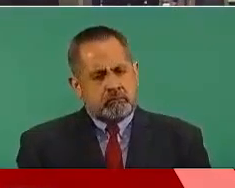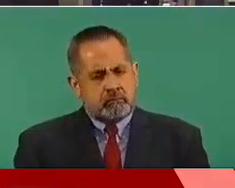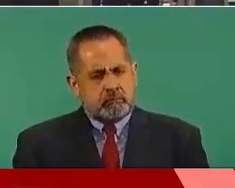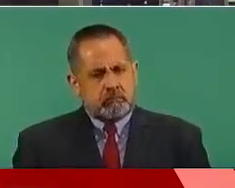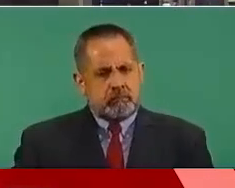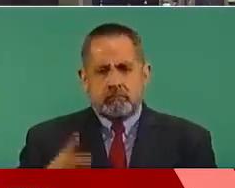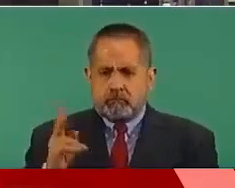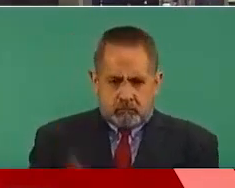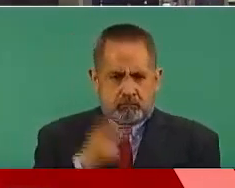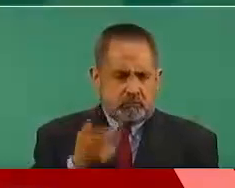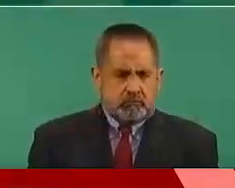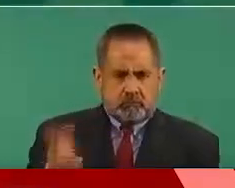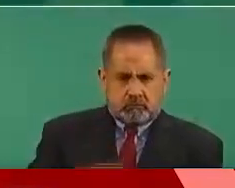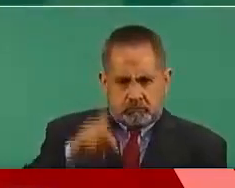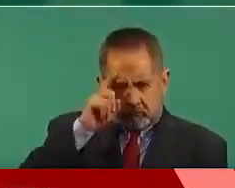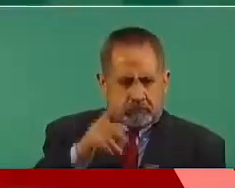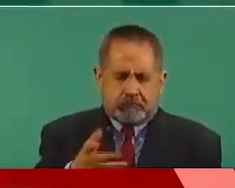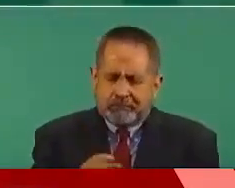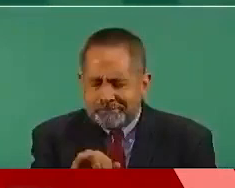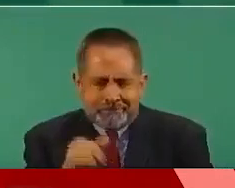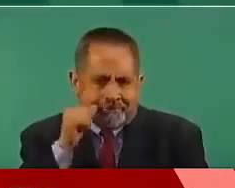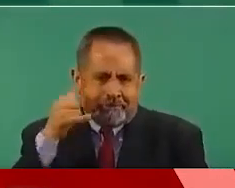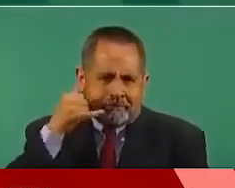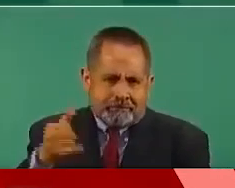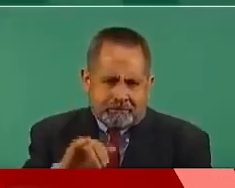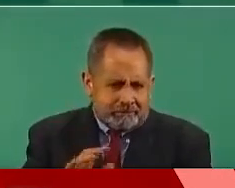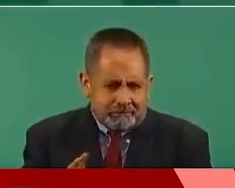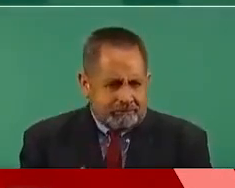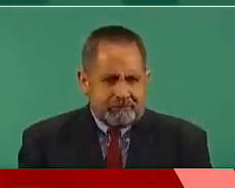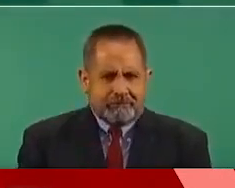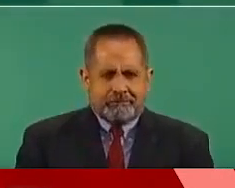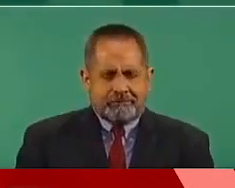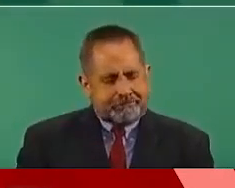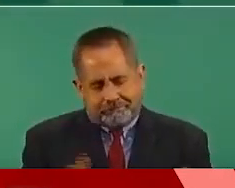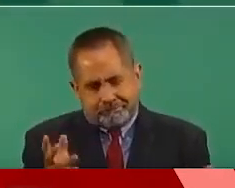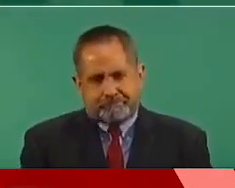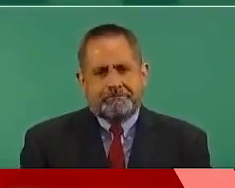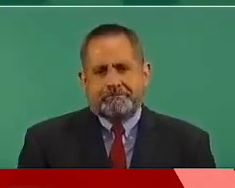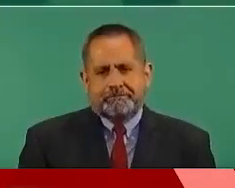a hospitalizar? Sí, pues hablé ayer con él. Perfecto. Es que… Sí.